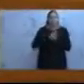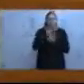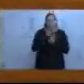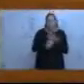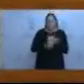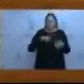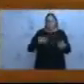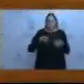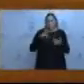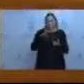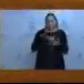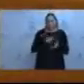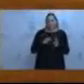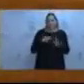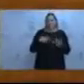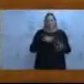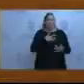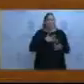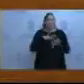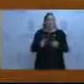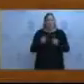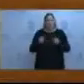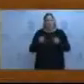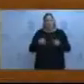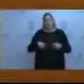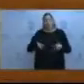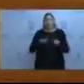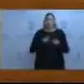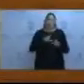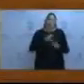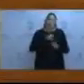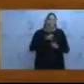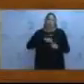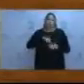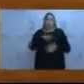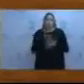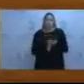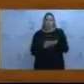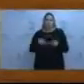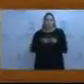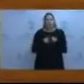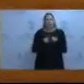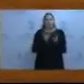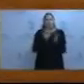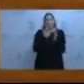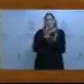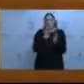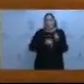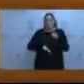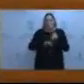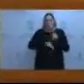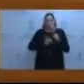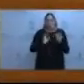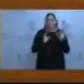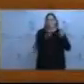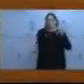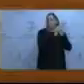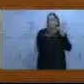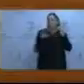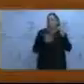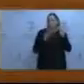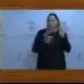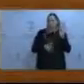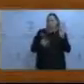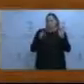desfibrilación semiautomática en el sistema de las emergencias médicas, con el establecimiento de unidades de soporte vital básico dotadas de esto, aparte de la